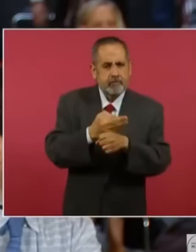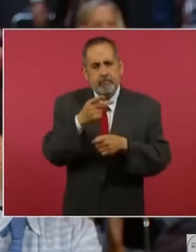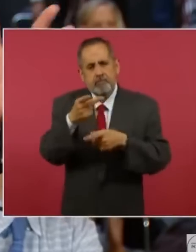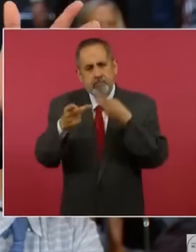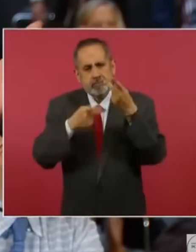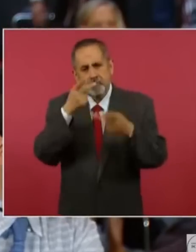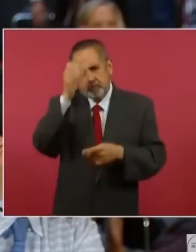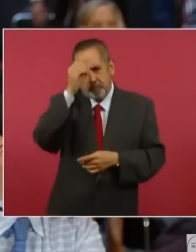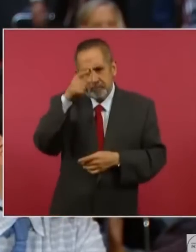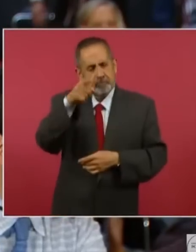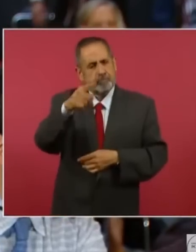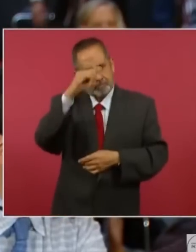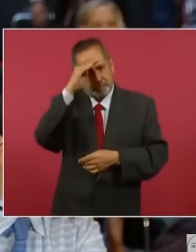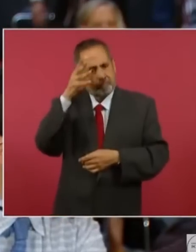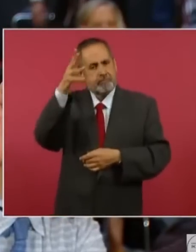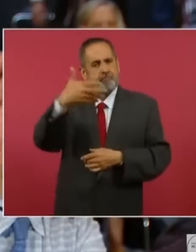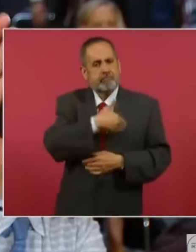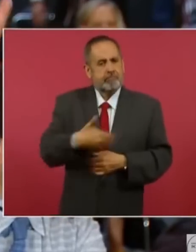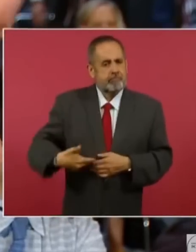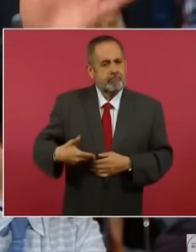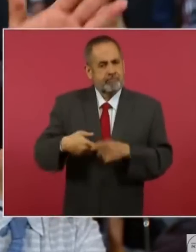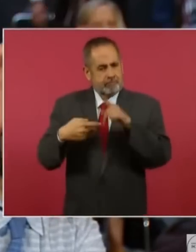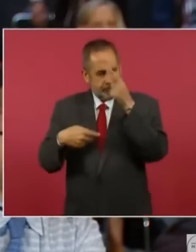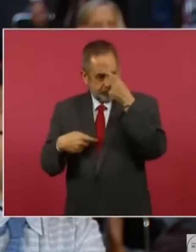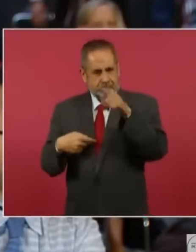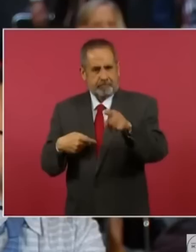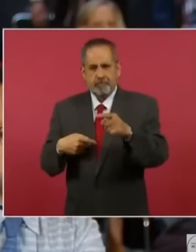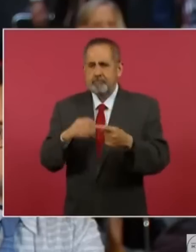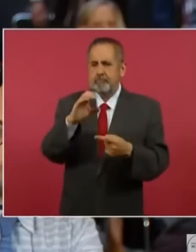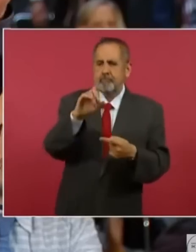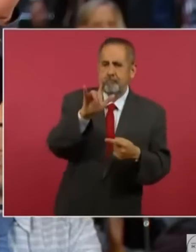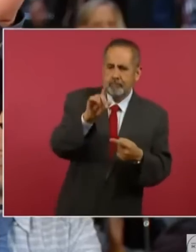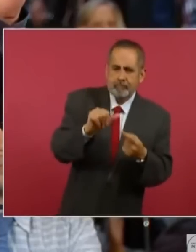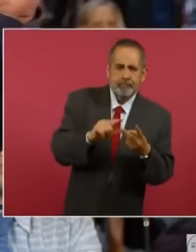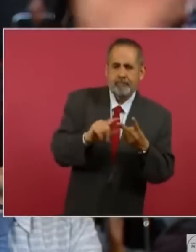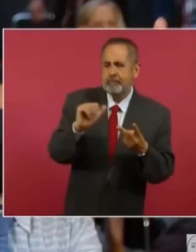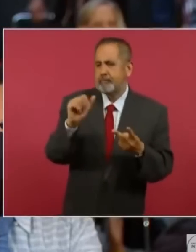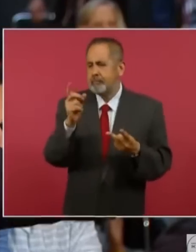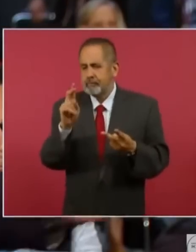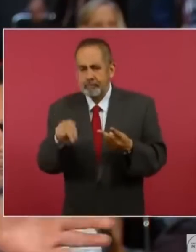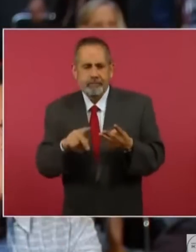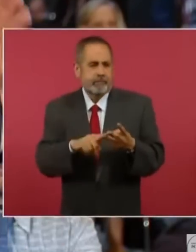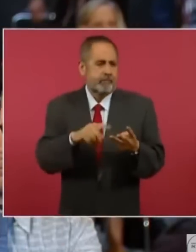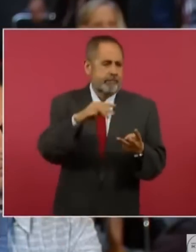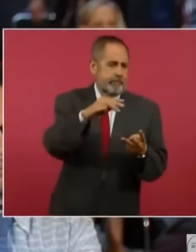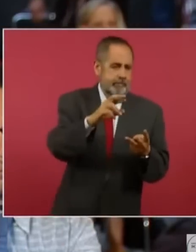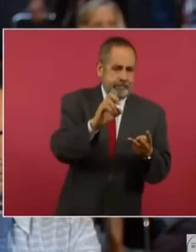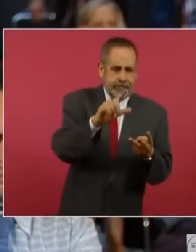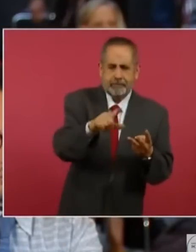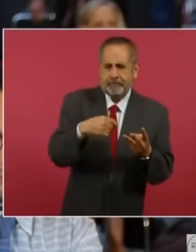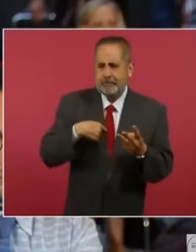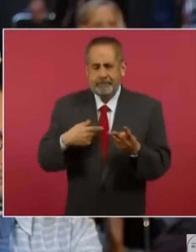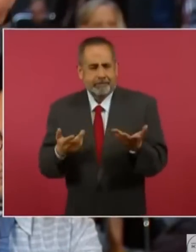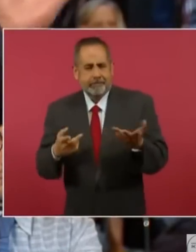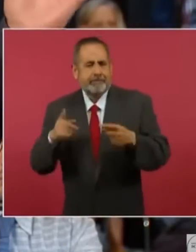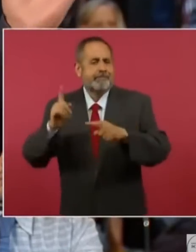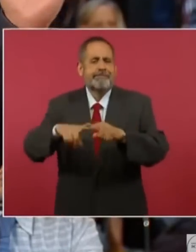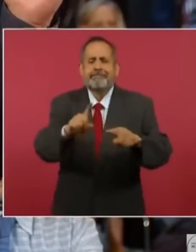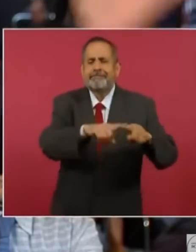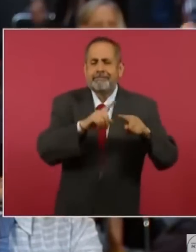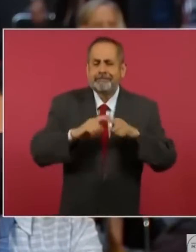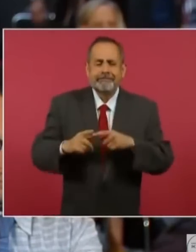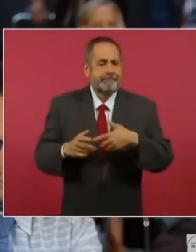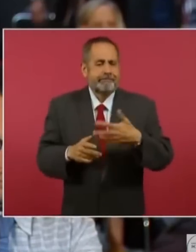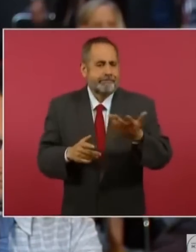¿Qué piensa de él? ¿Es Claudia? ¿Es Adán? ¿Es Marcelo? ¿Es Noroña? ¿Es